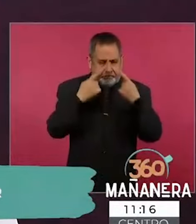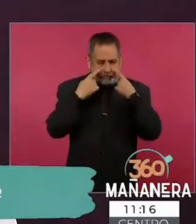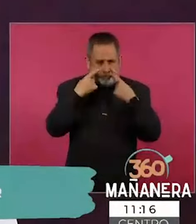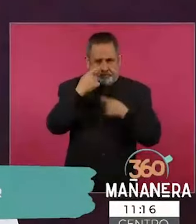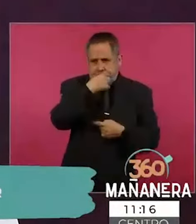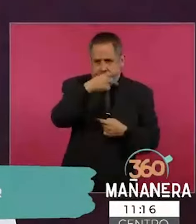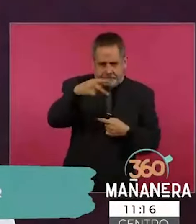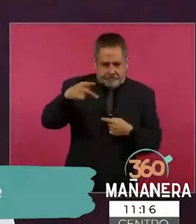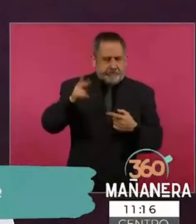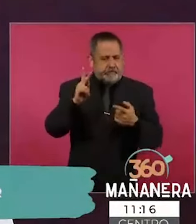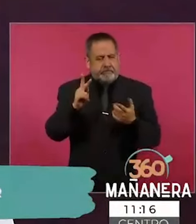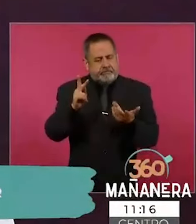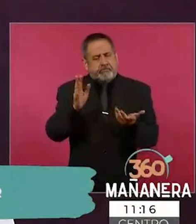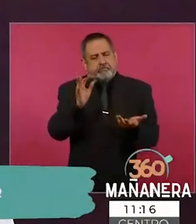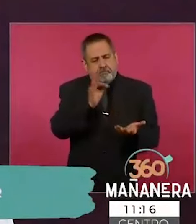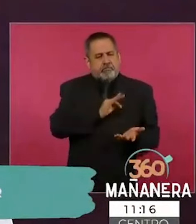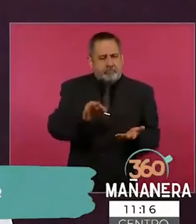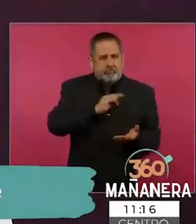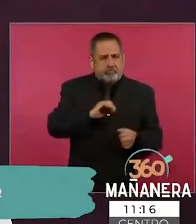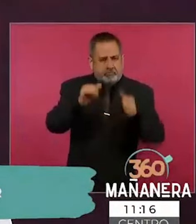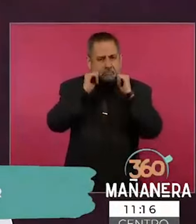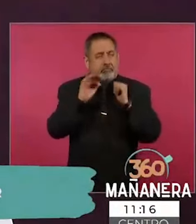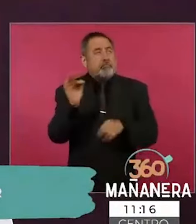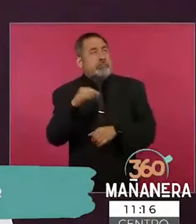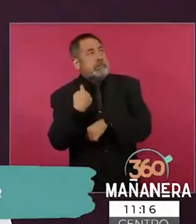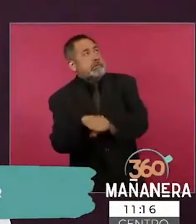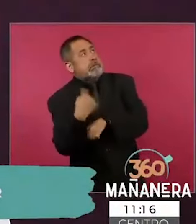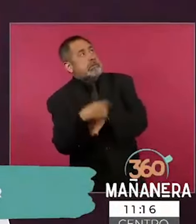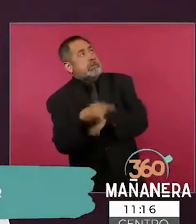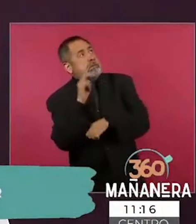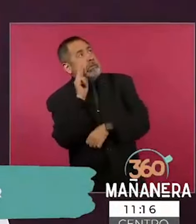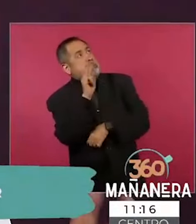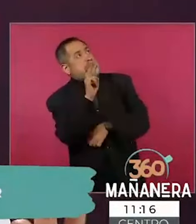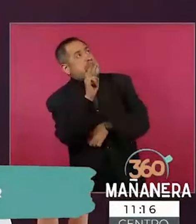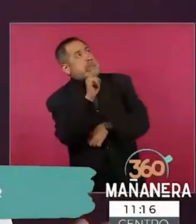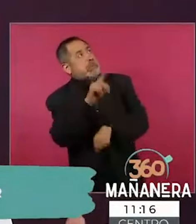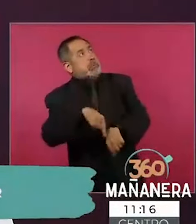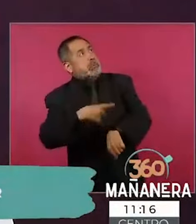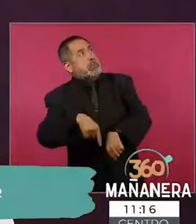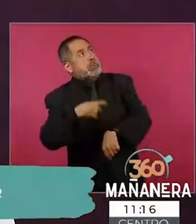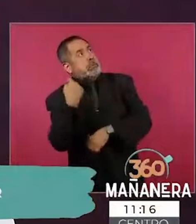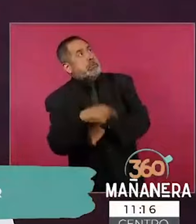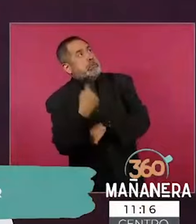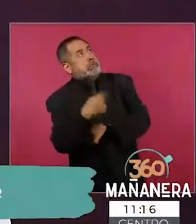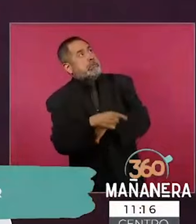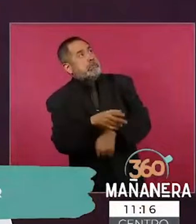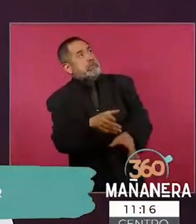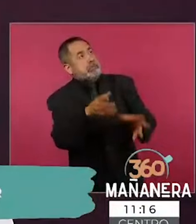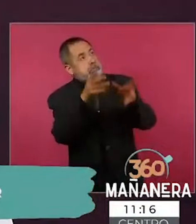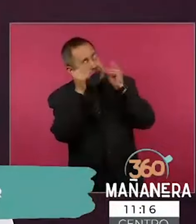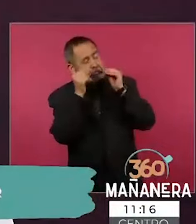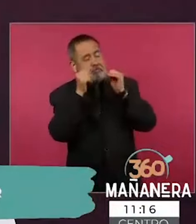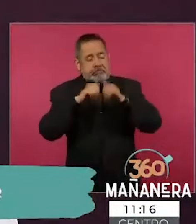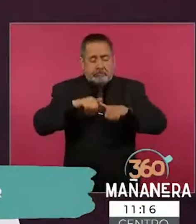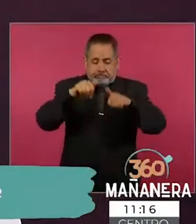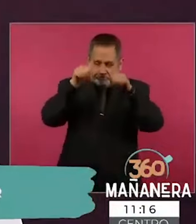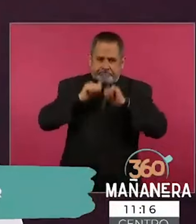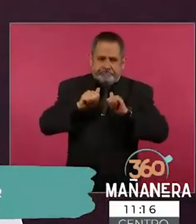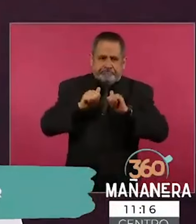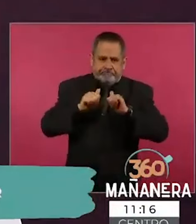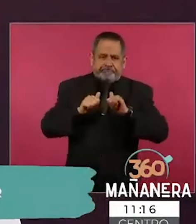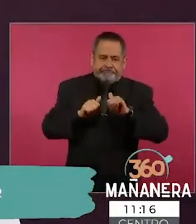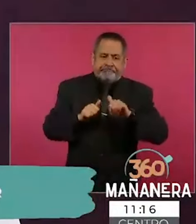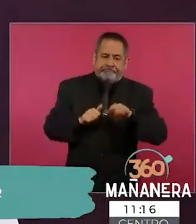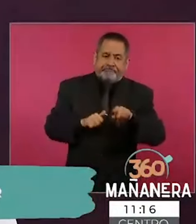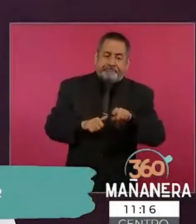la persona y del tiempo de exposición es un daño físico Claro que sí puede producir un